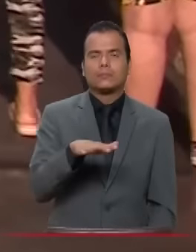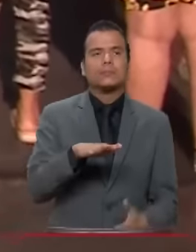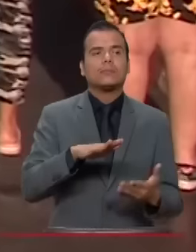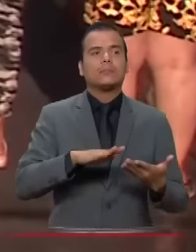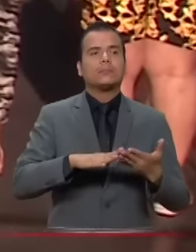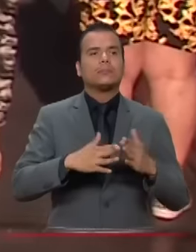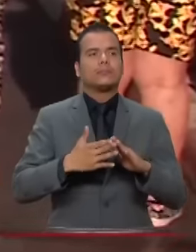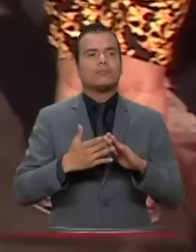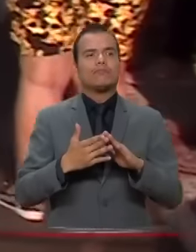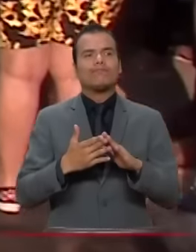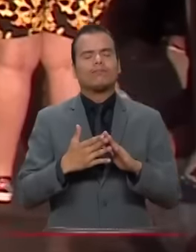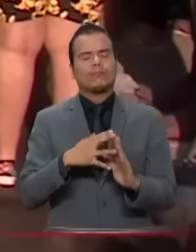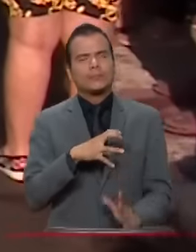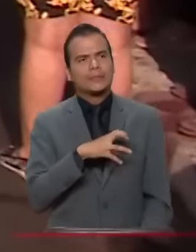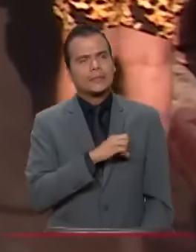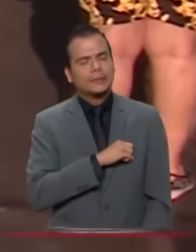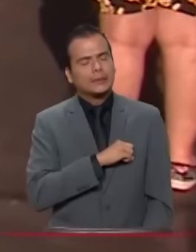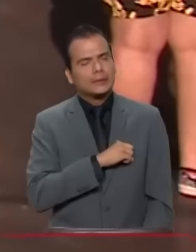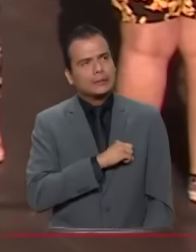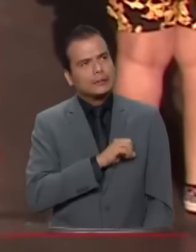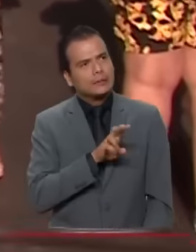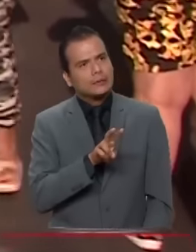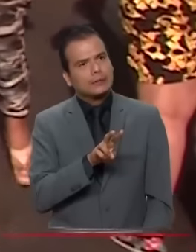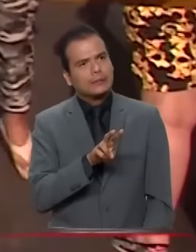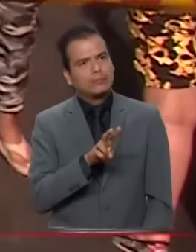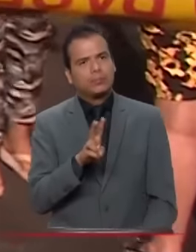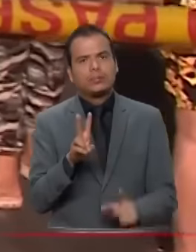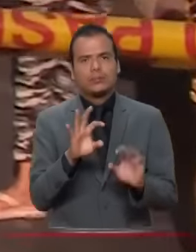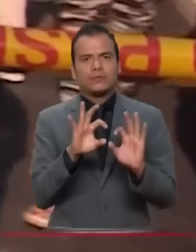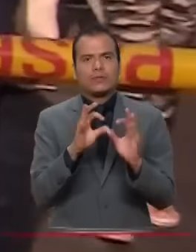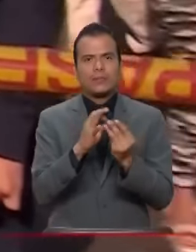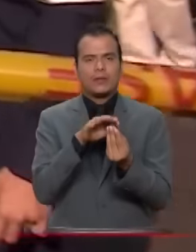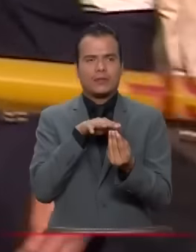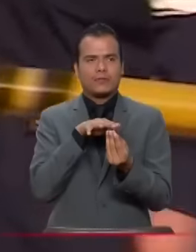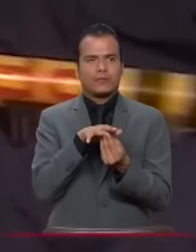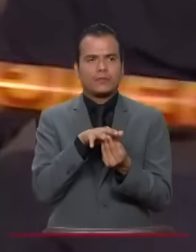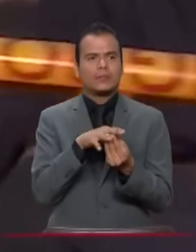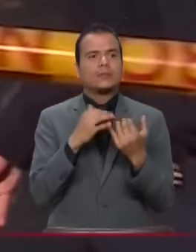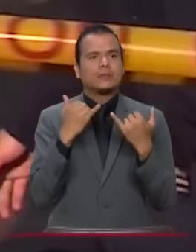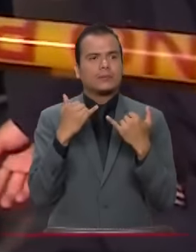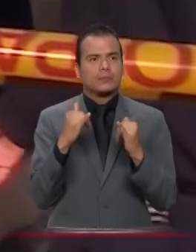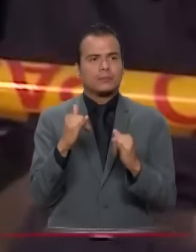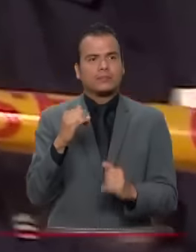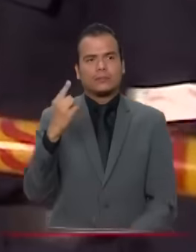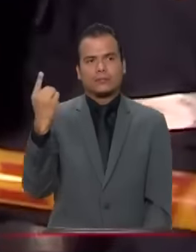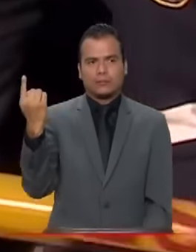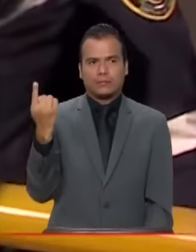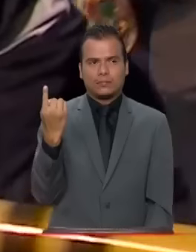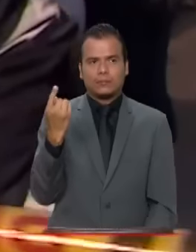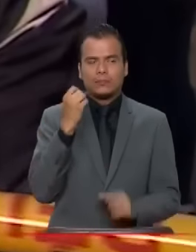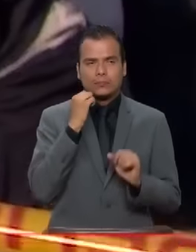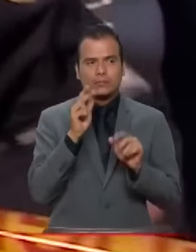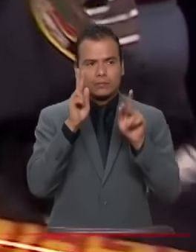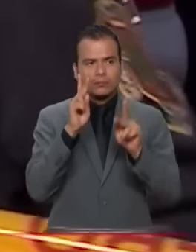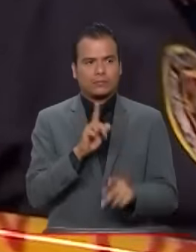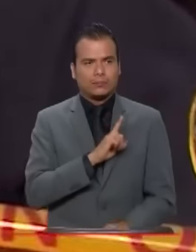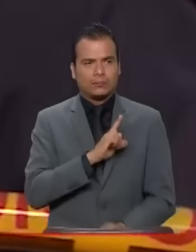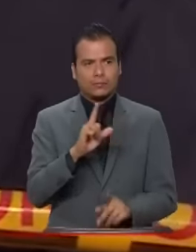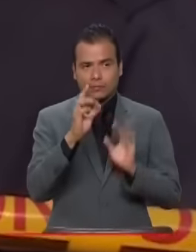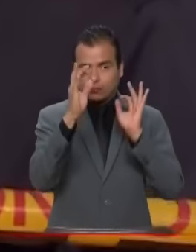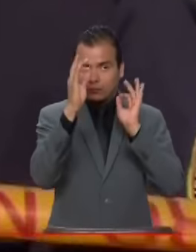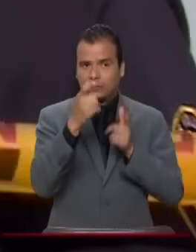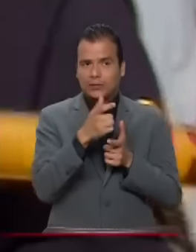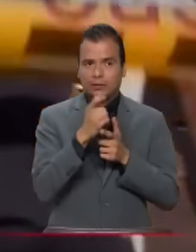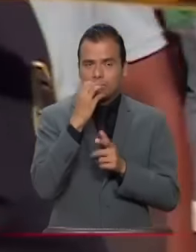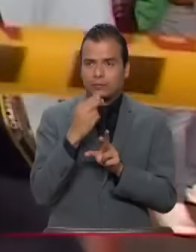han salido a acompañar ese momento tan difícil que está viviendo una familia. Y en ese momento se está acercando el vocero de los bomberos, es el teniente John